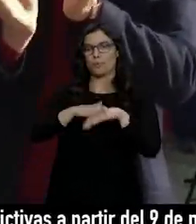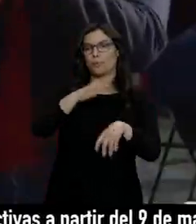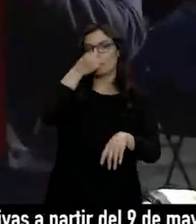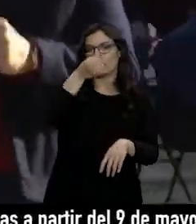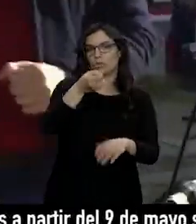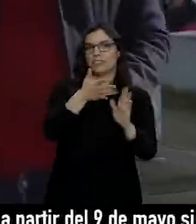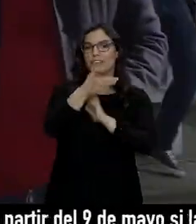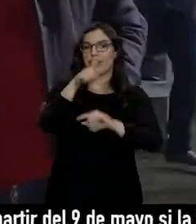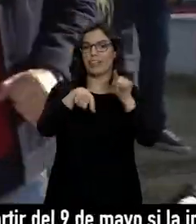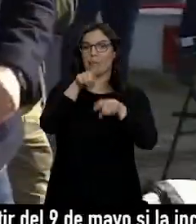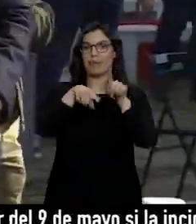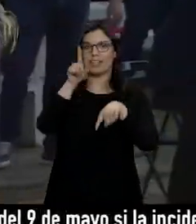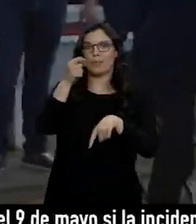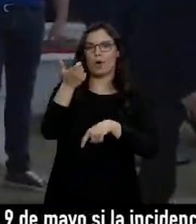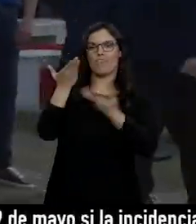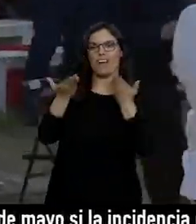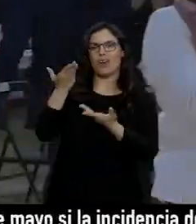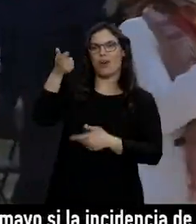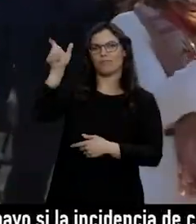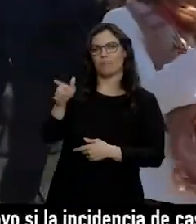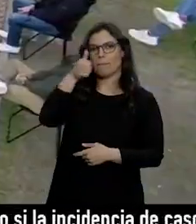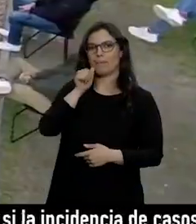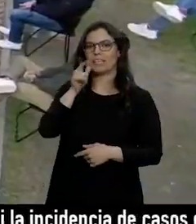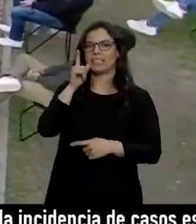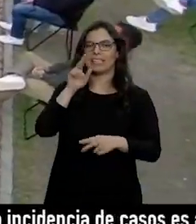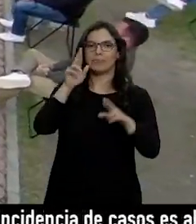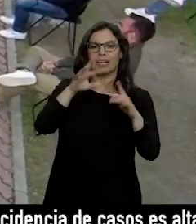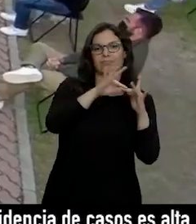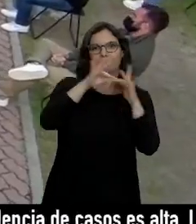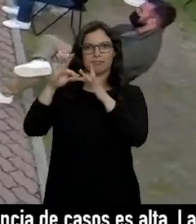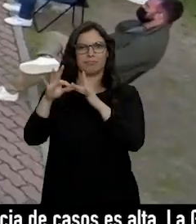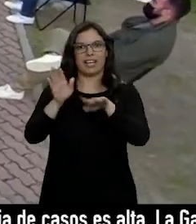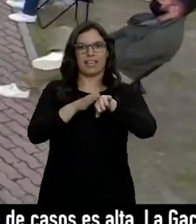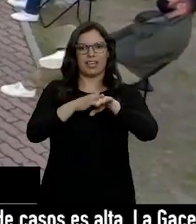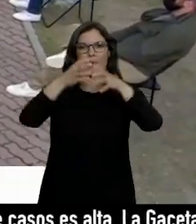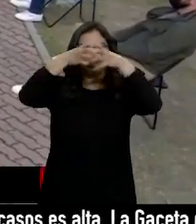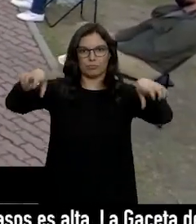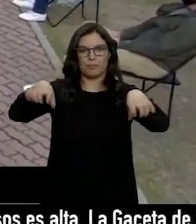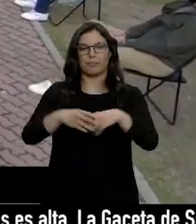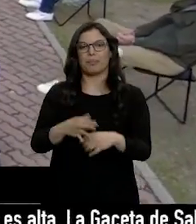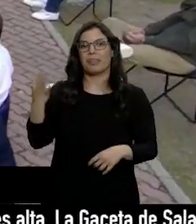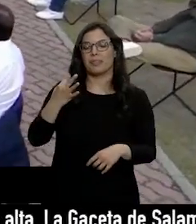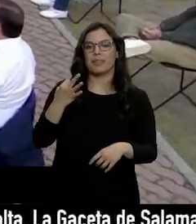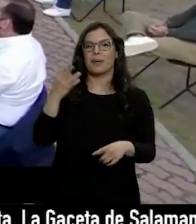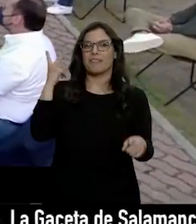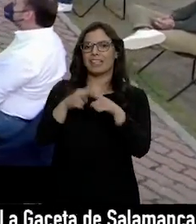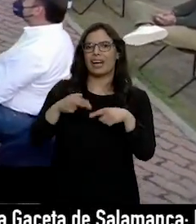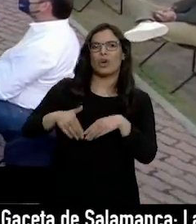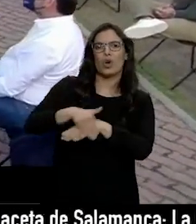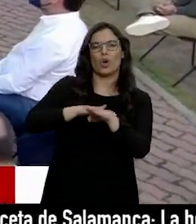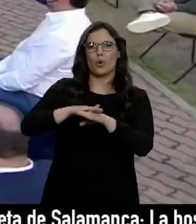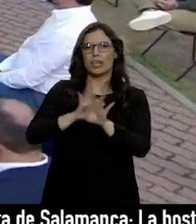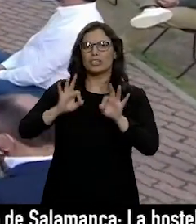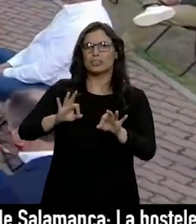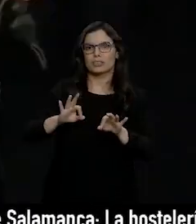es un termómetro de la gestión de Sánchez y busca mantener el liderazgo de la izquierda en una dinámica de bloques. Tenemos que impedir un gobierno